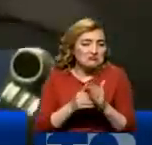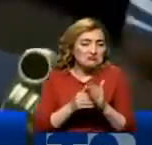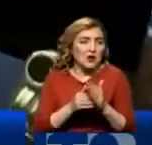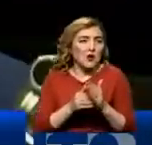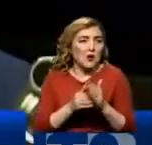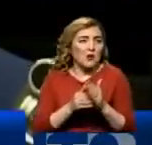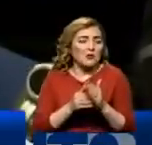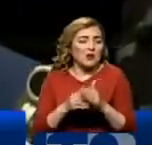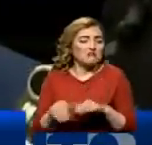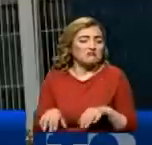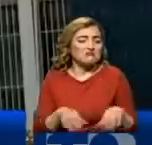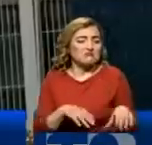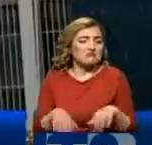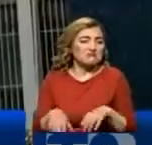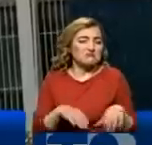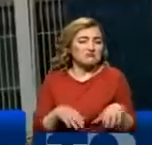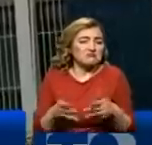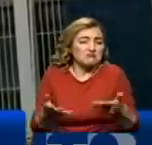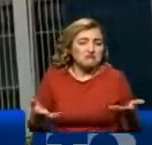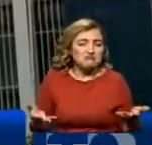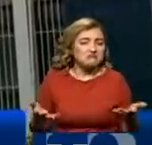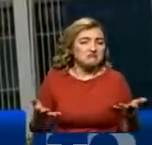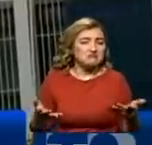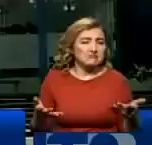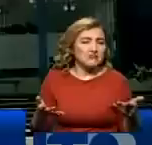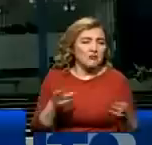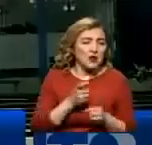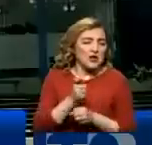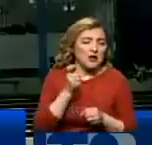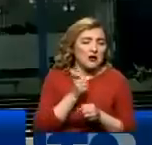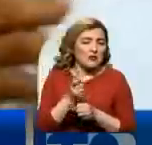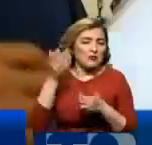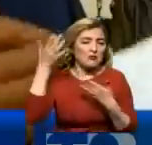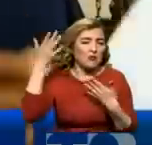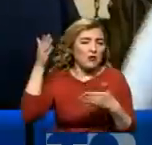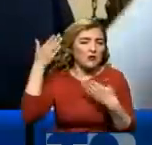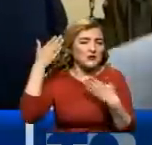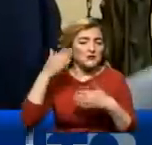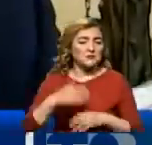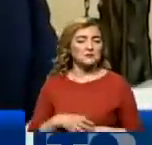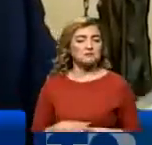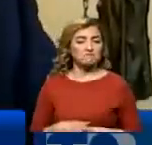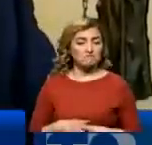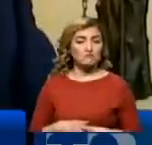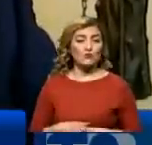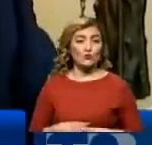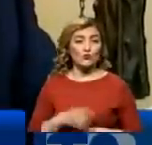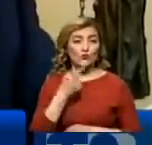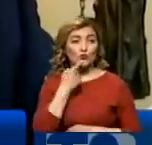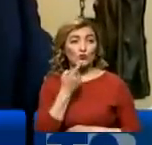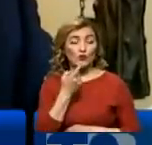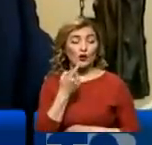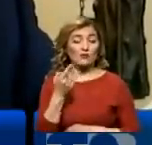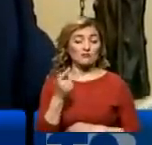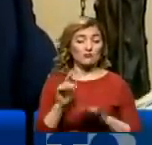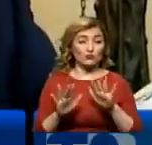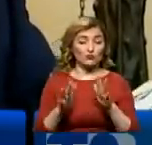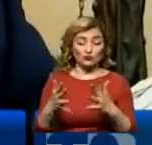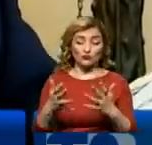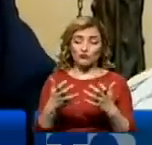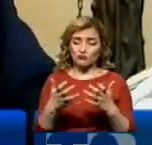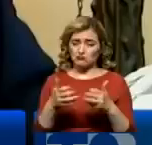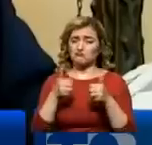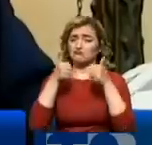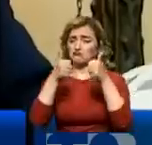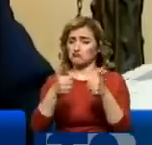en torno a sus actividades no son otra cosa que una persecución política. Sí, porque incluso dijo, tiene aspiraciones